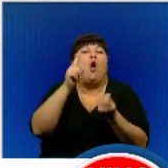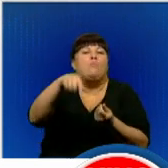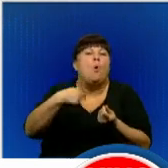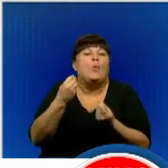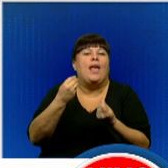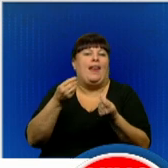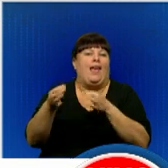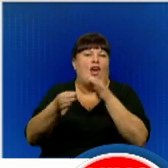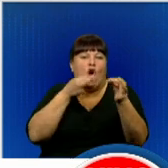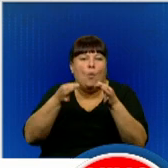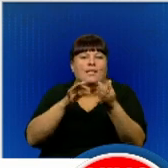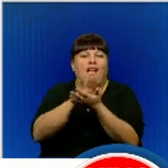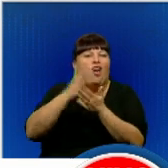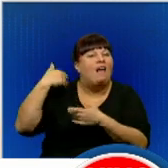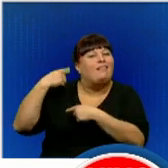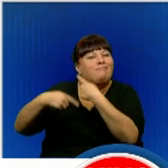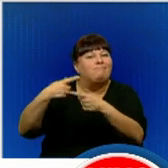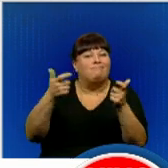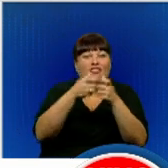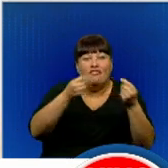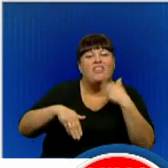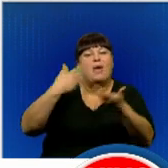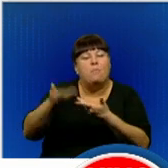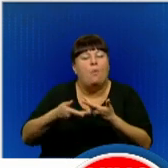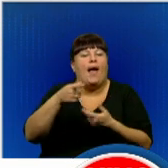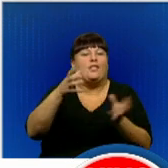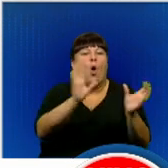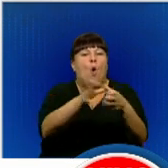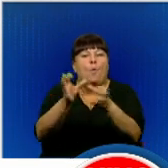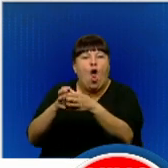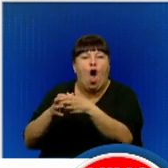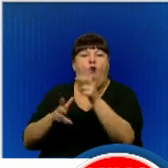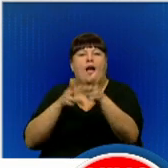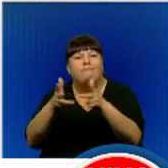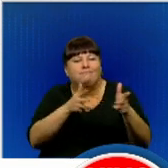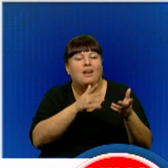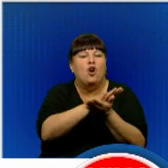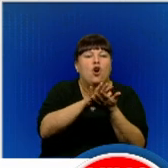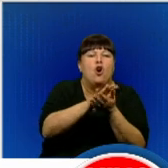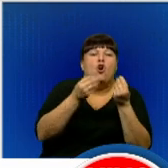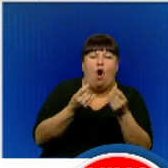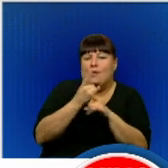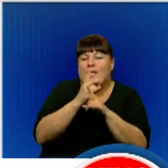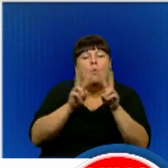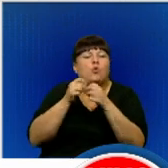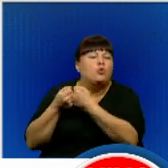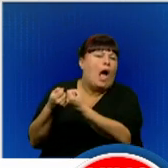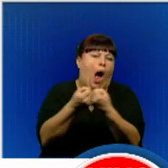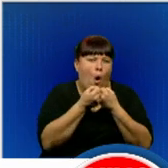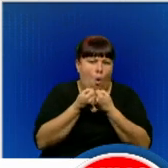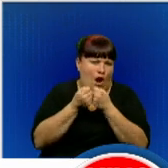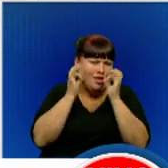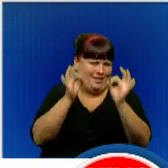que hemos seguido teniendo con los diversos bloques tratando de lograr como siempre los consensos necesarios